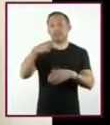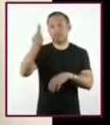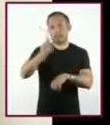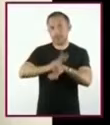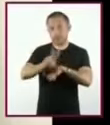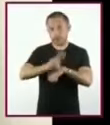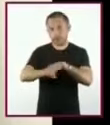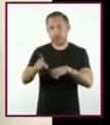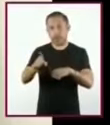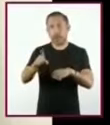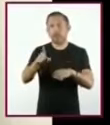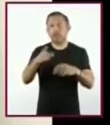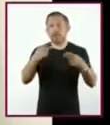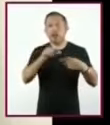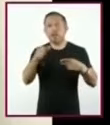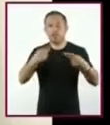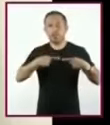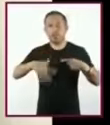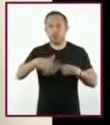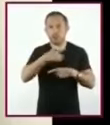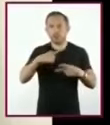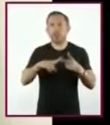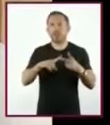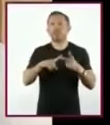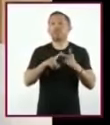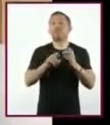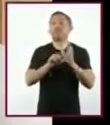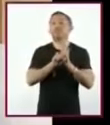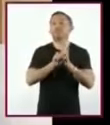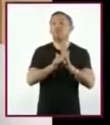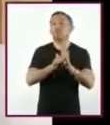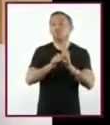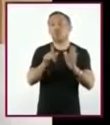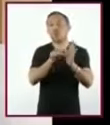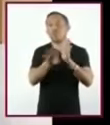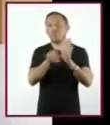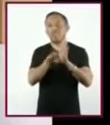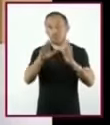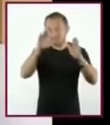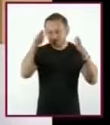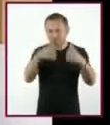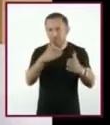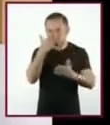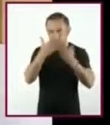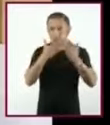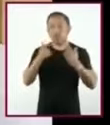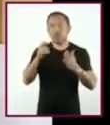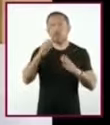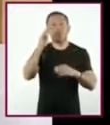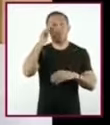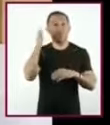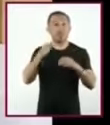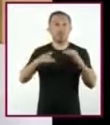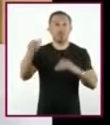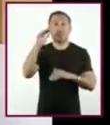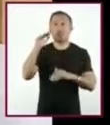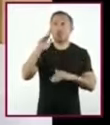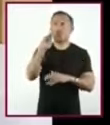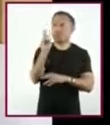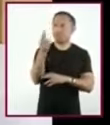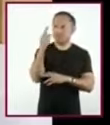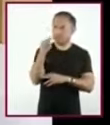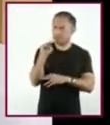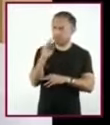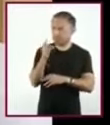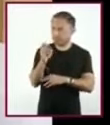Venezuela, especializada en semiótica de la publicidad. Realizó una maestría en Development Studies Manchester